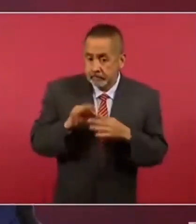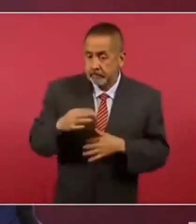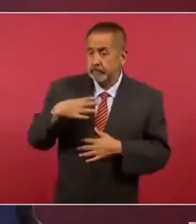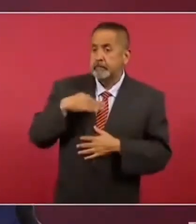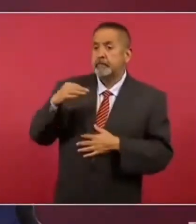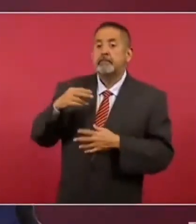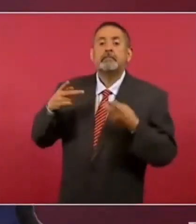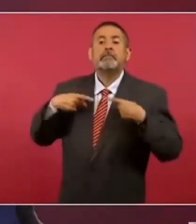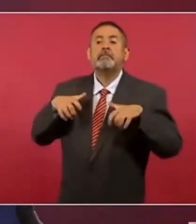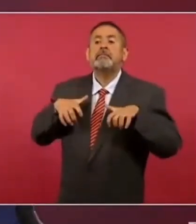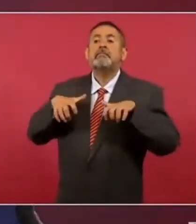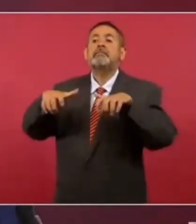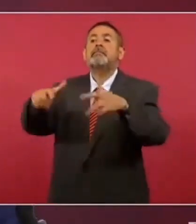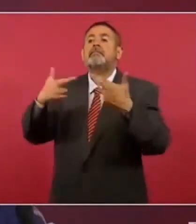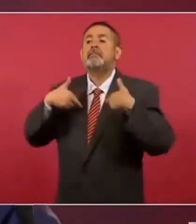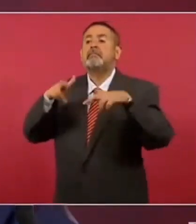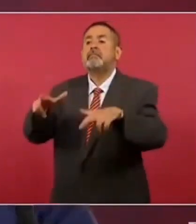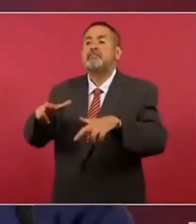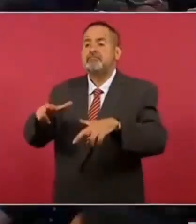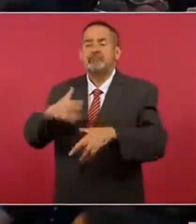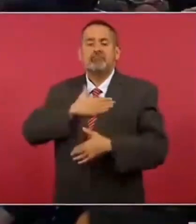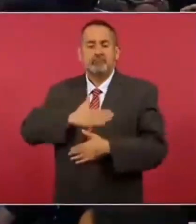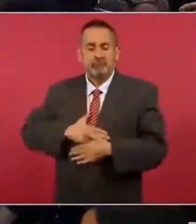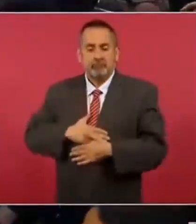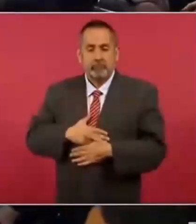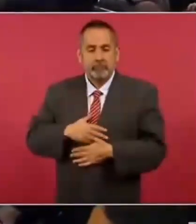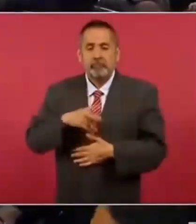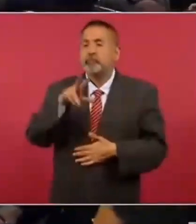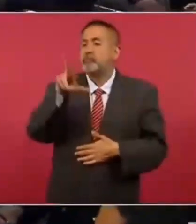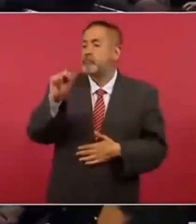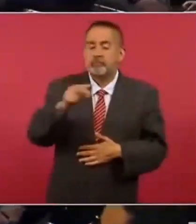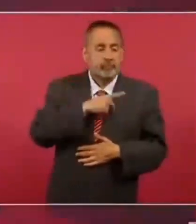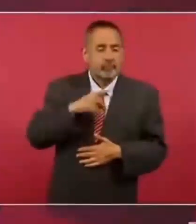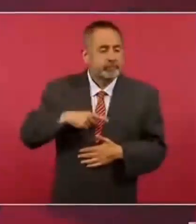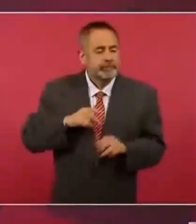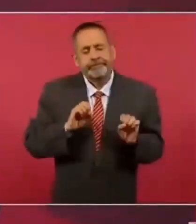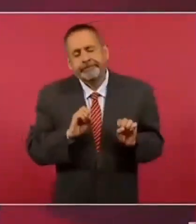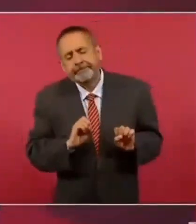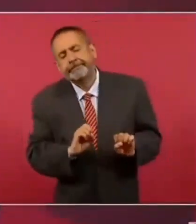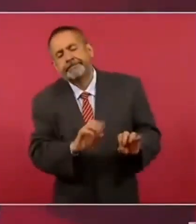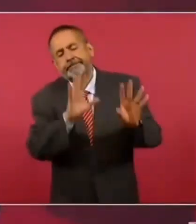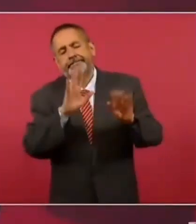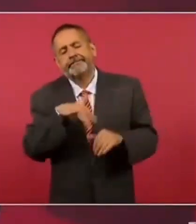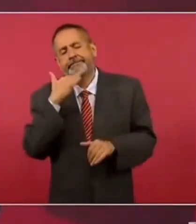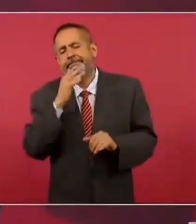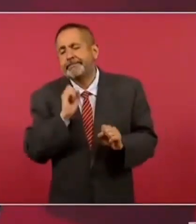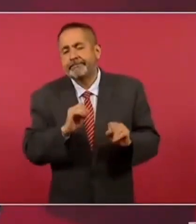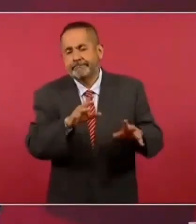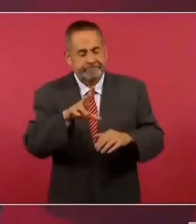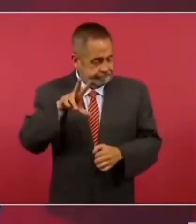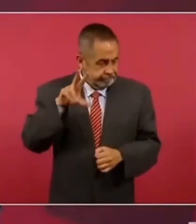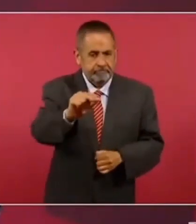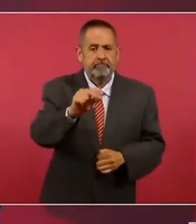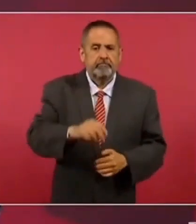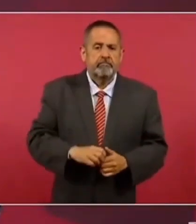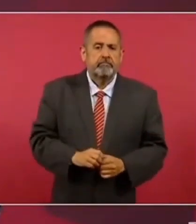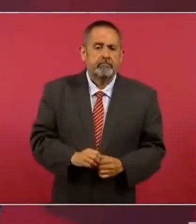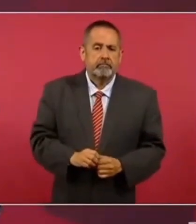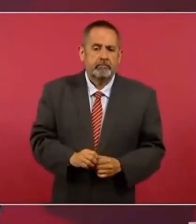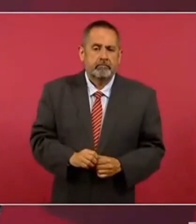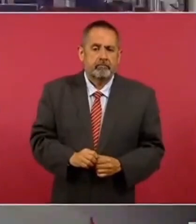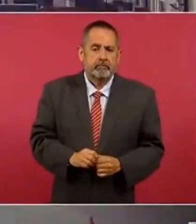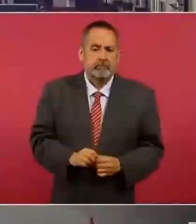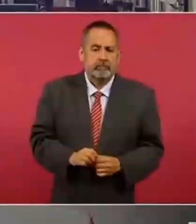al pueblo de México y no permitir la corrupción.